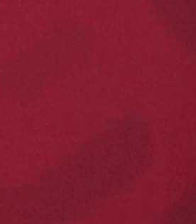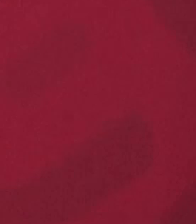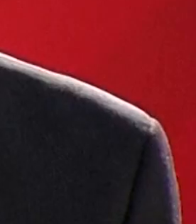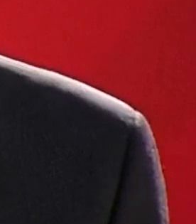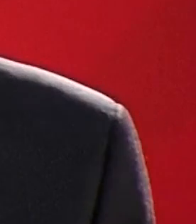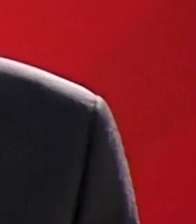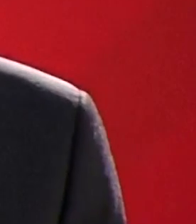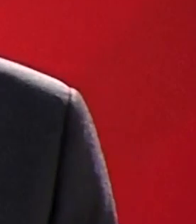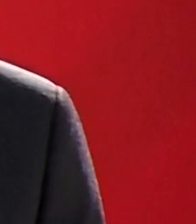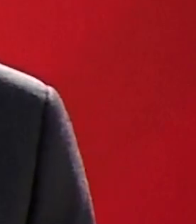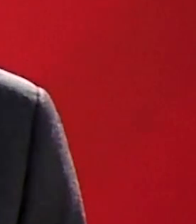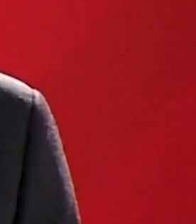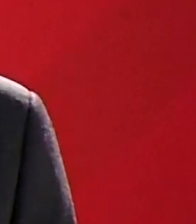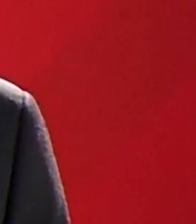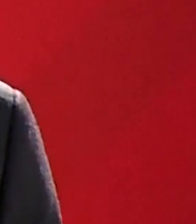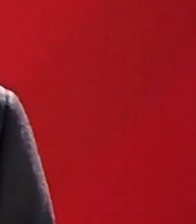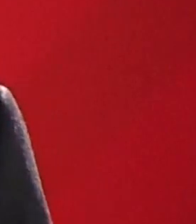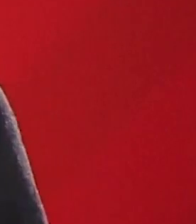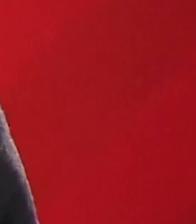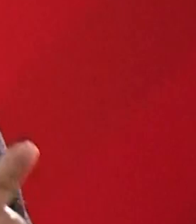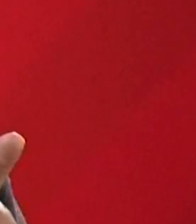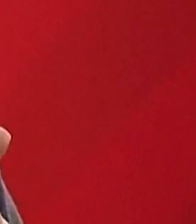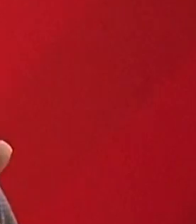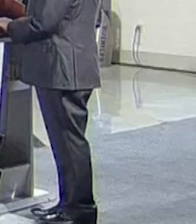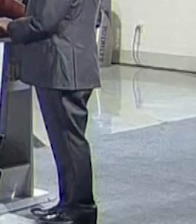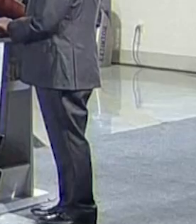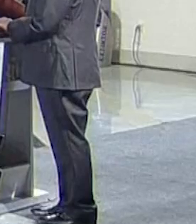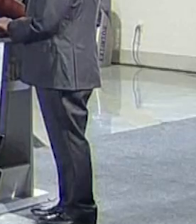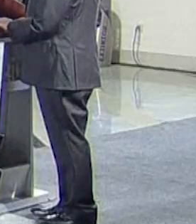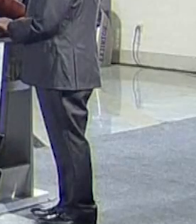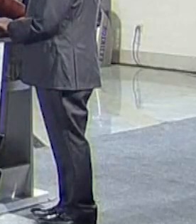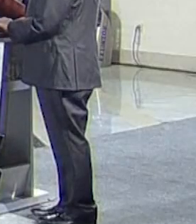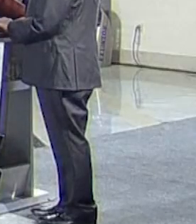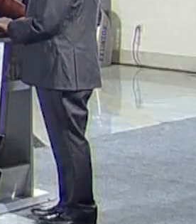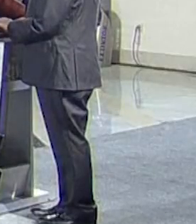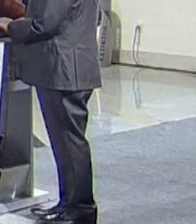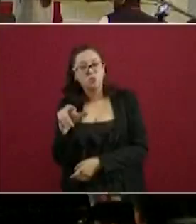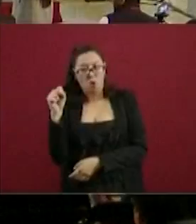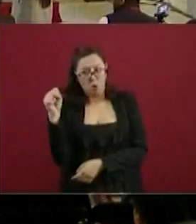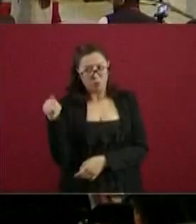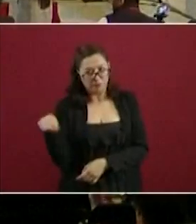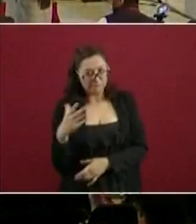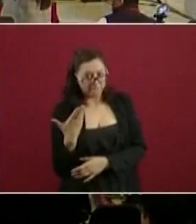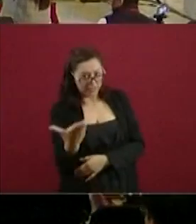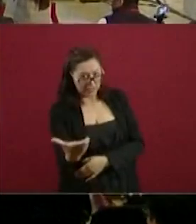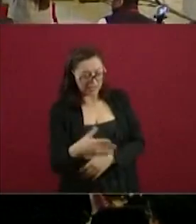Maduro para que México y Uruguay retomen su propuesta de diálogo para resolver la crisis en el país petrolero